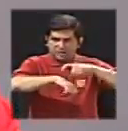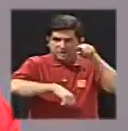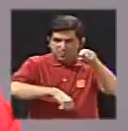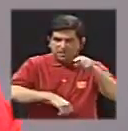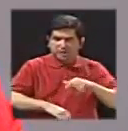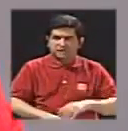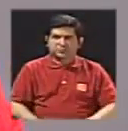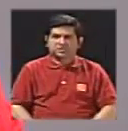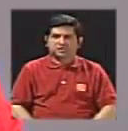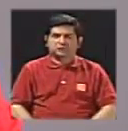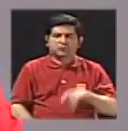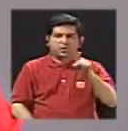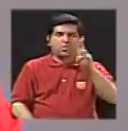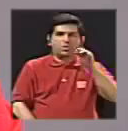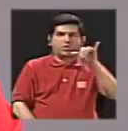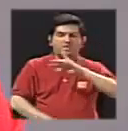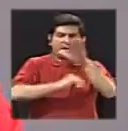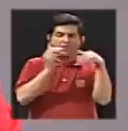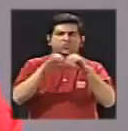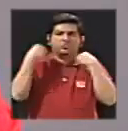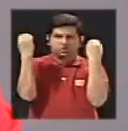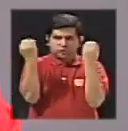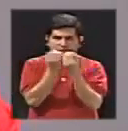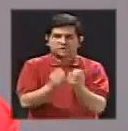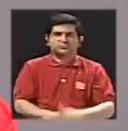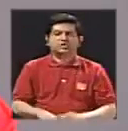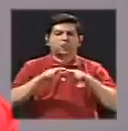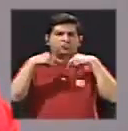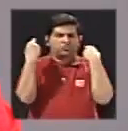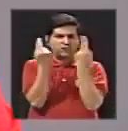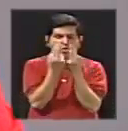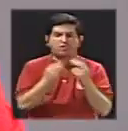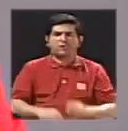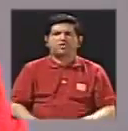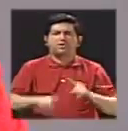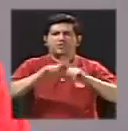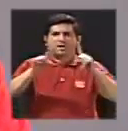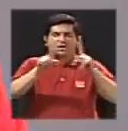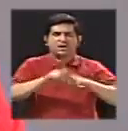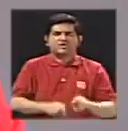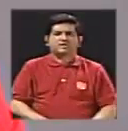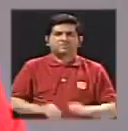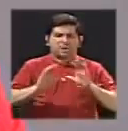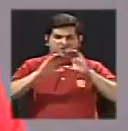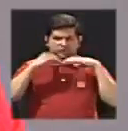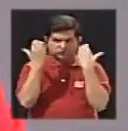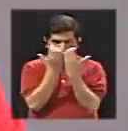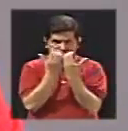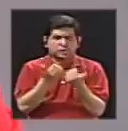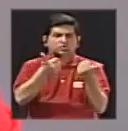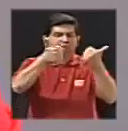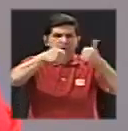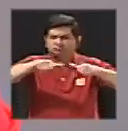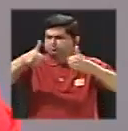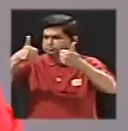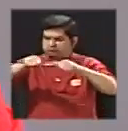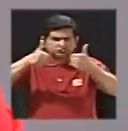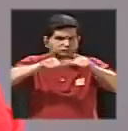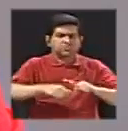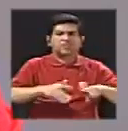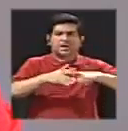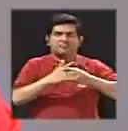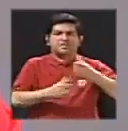momento, el 1 de mayo, todas las organizaciones hacemos reuniones en nuestros consejos y acordamos empezar la